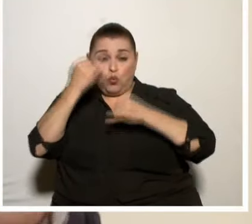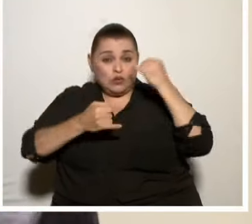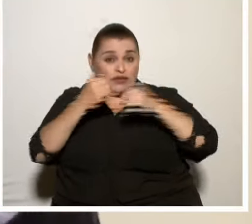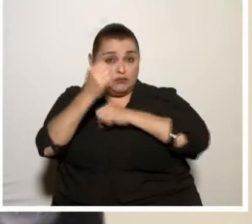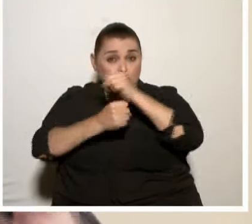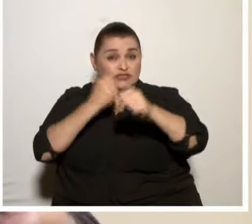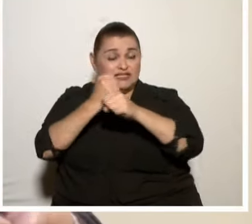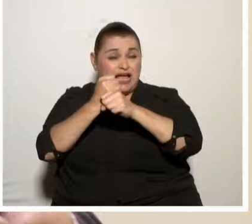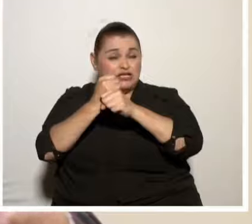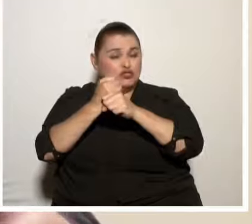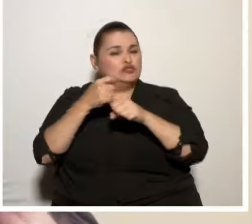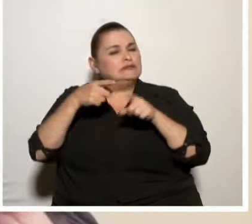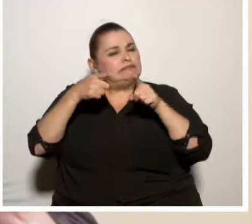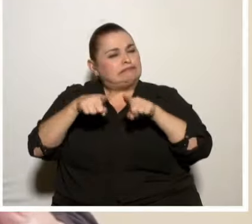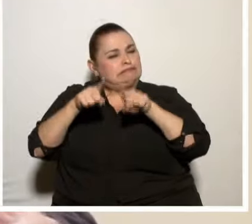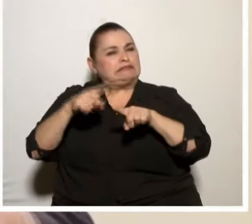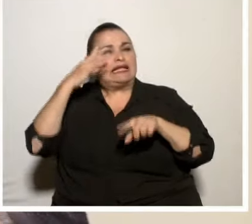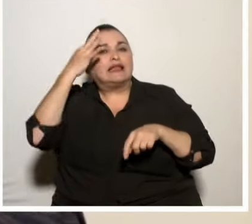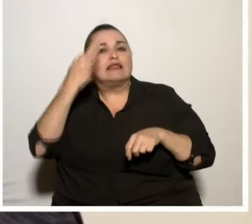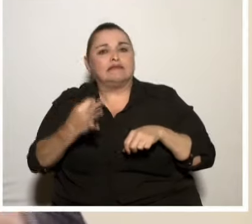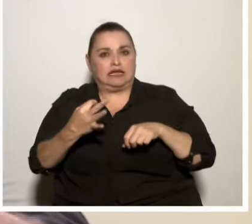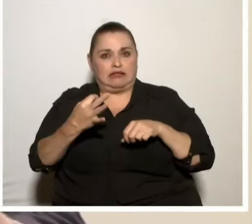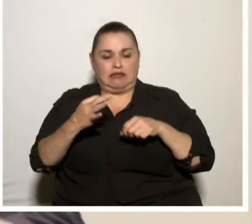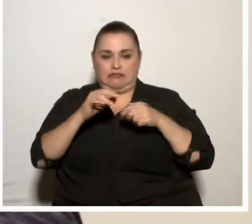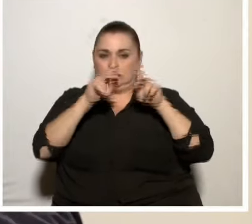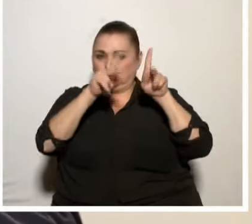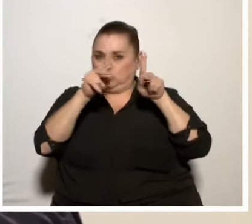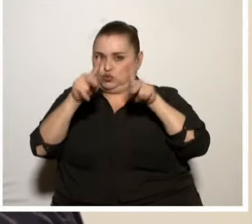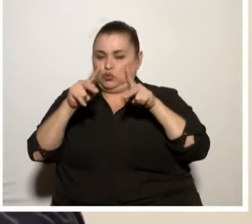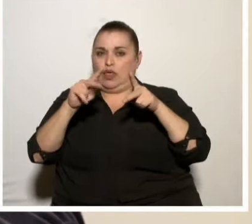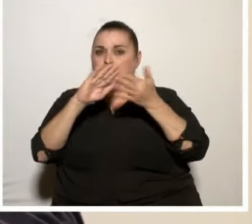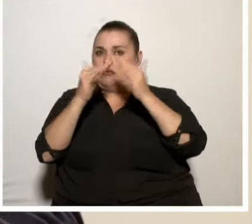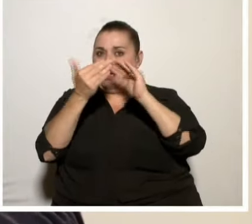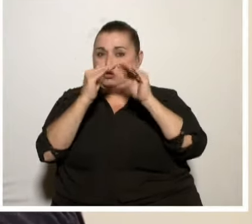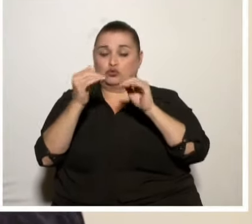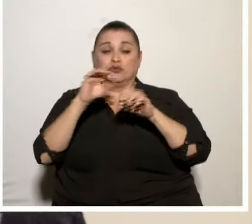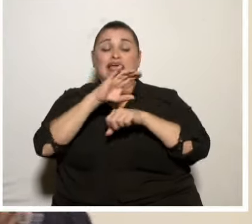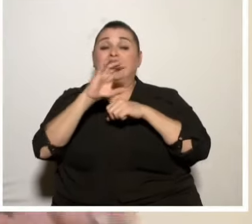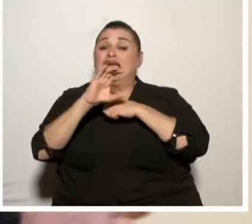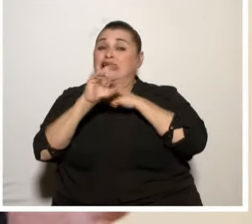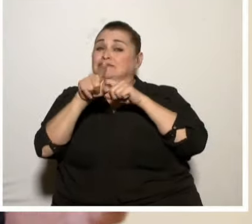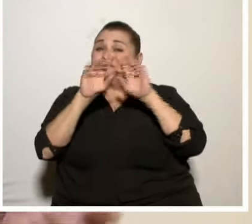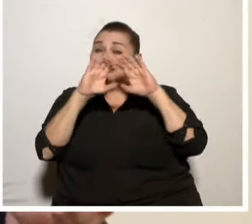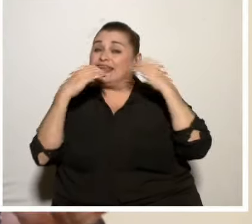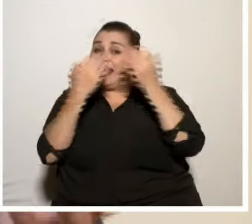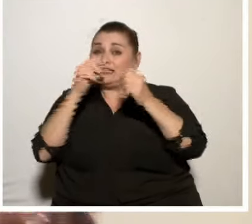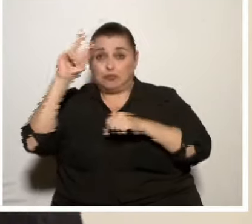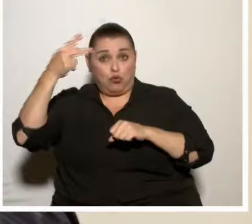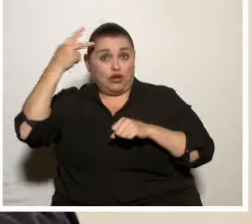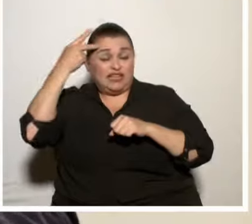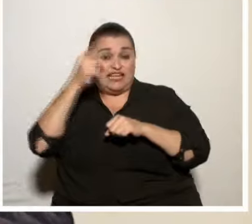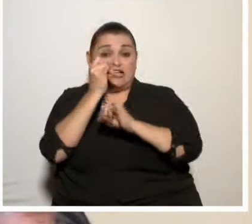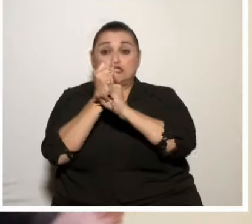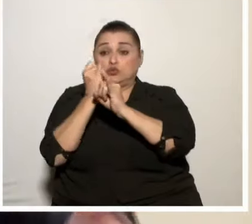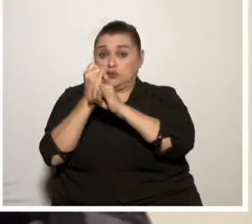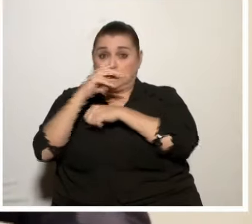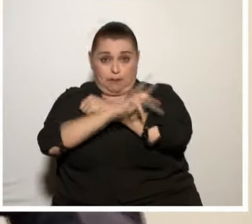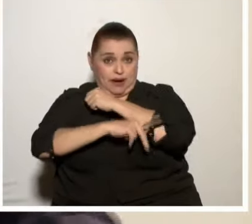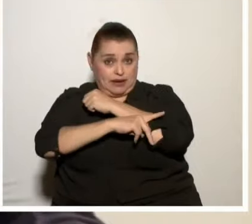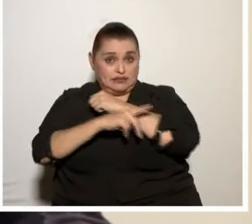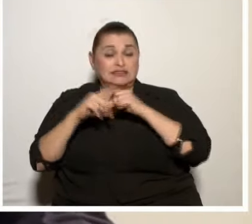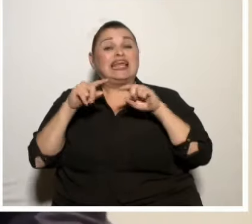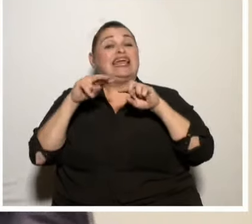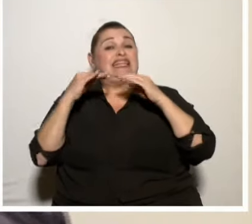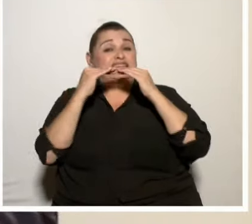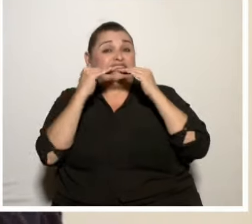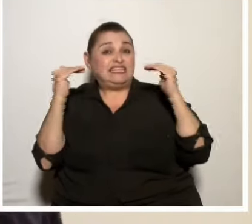años han golpeado no solo la credibilidad de los ciudadanos en la clase política y en la institucionalidad del país, sino también a nivel internacional